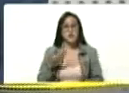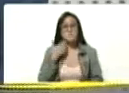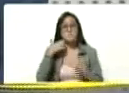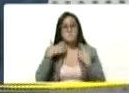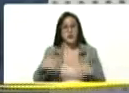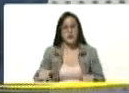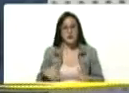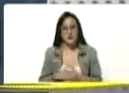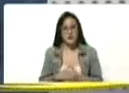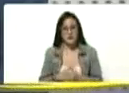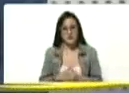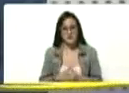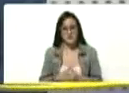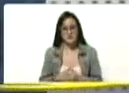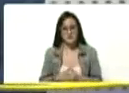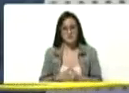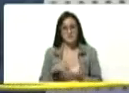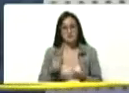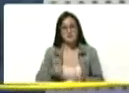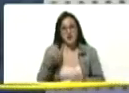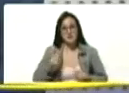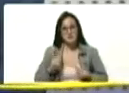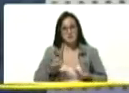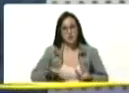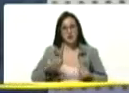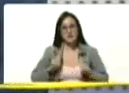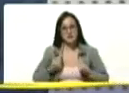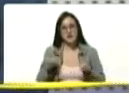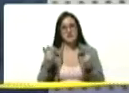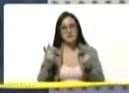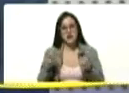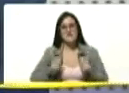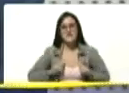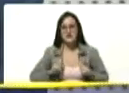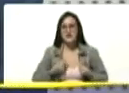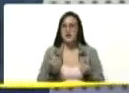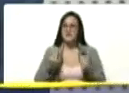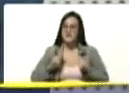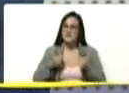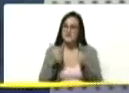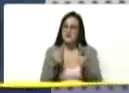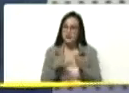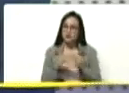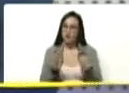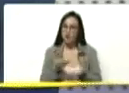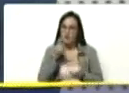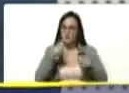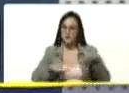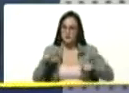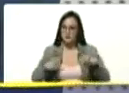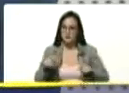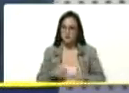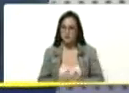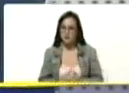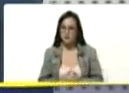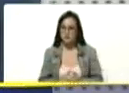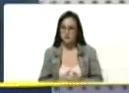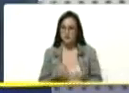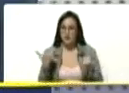buscamos la producción y reproducción de la vida, el vivir bien de todas y todos. Hemos